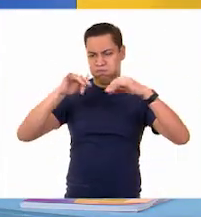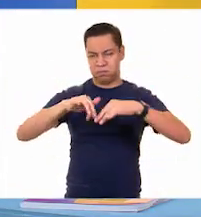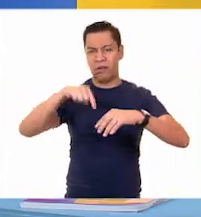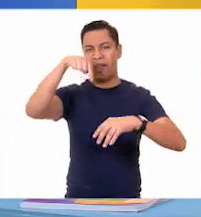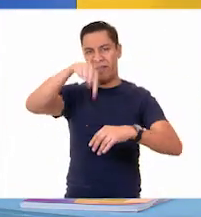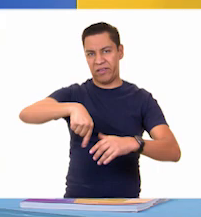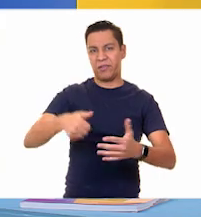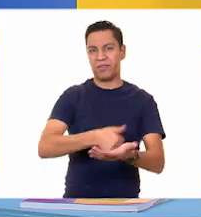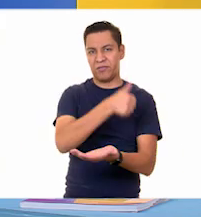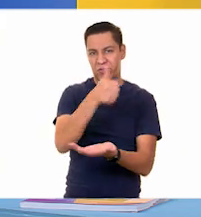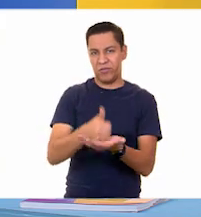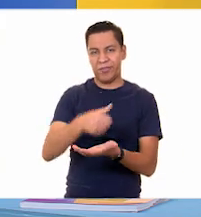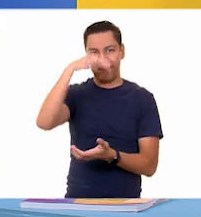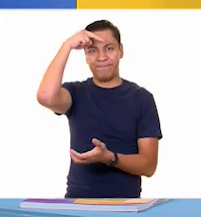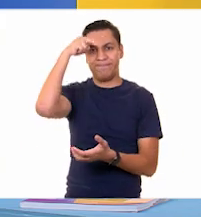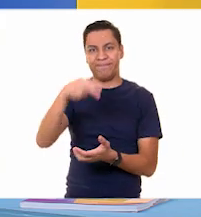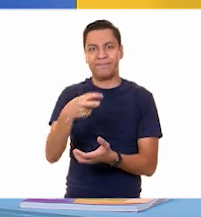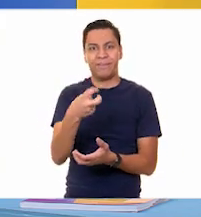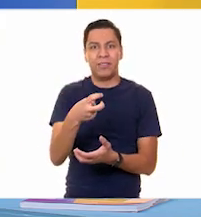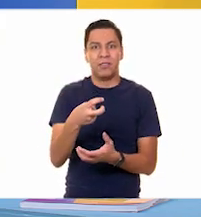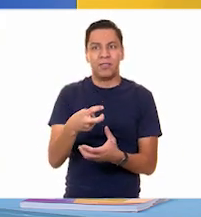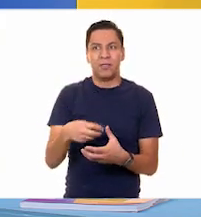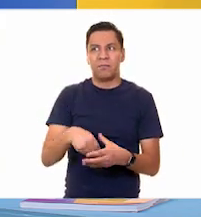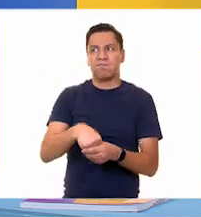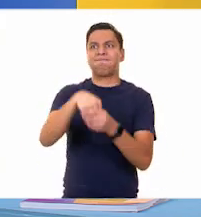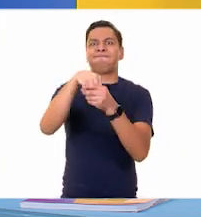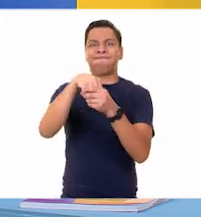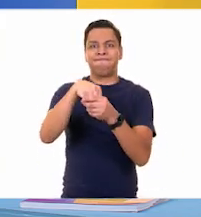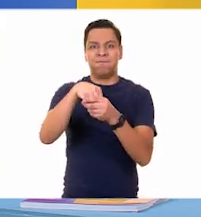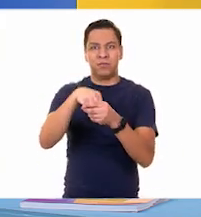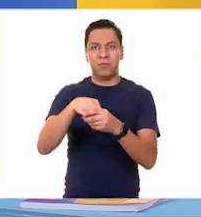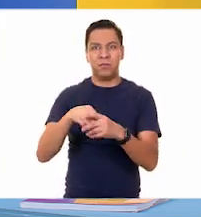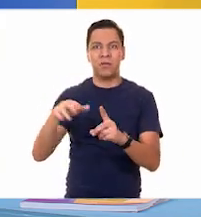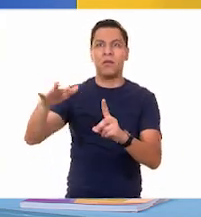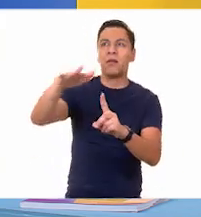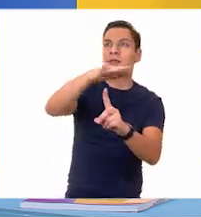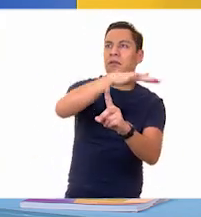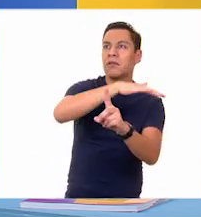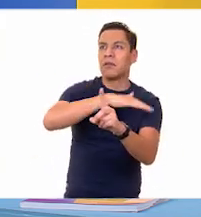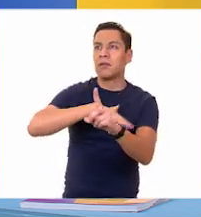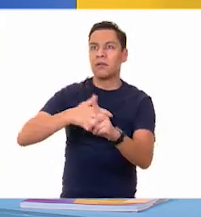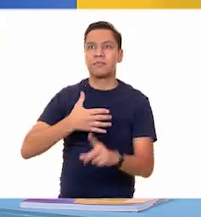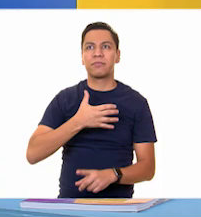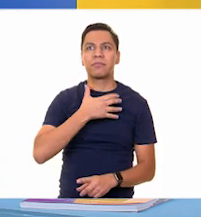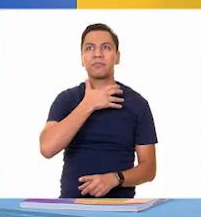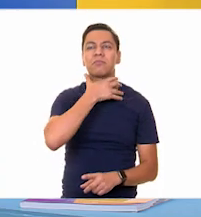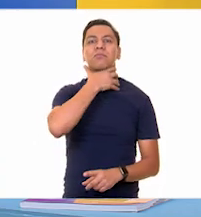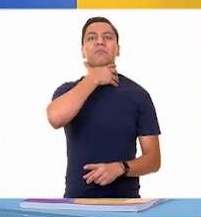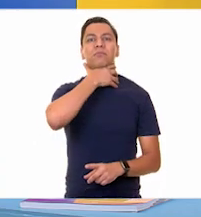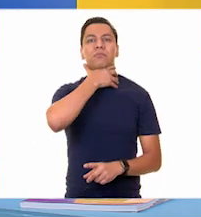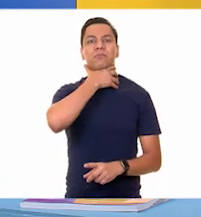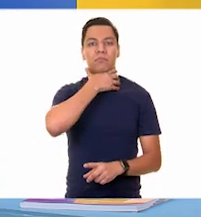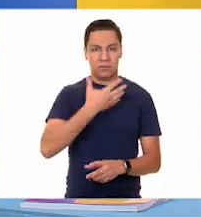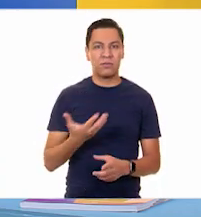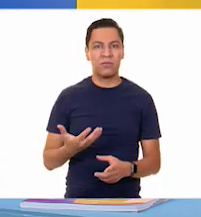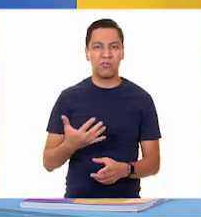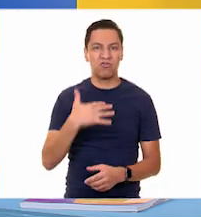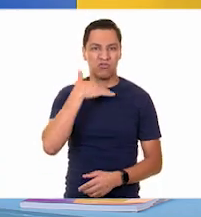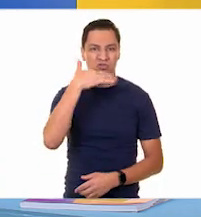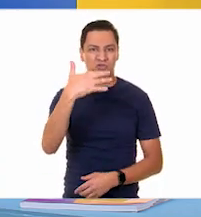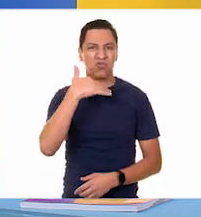de las ciudades vienen acompañados de una mayor explotación de recursos naturales para satisfacer las necesidades de la